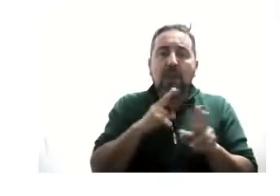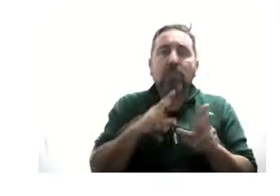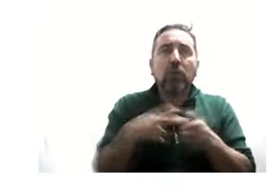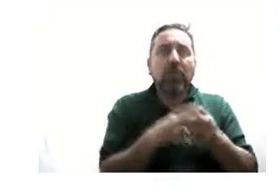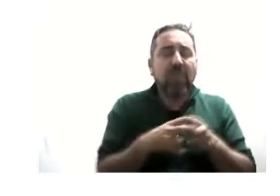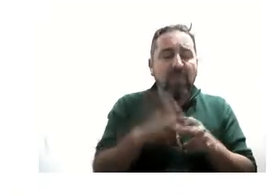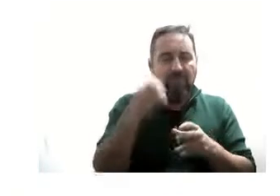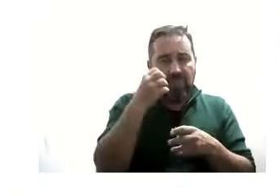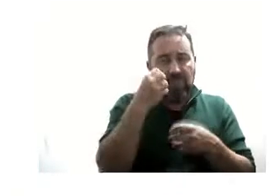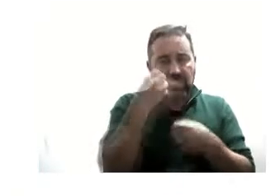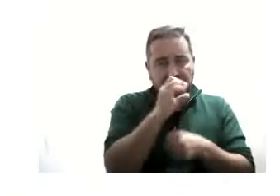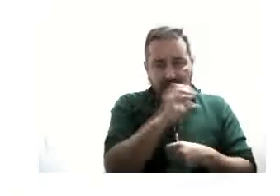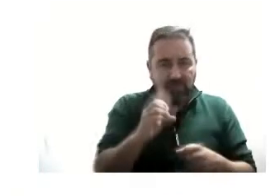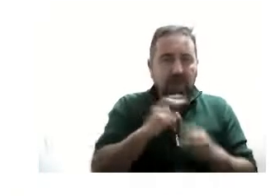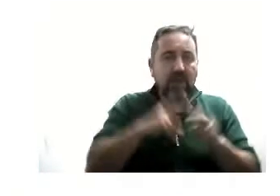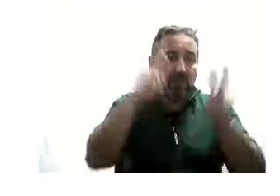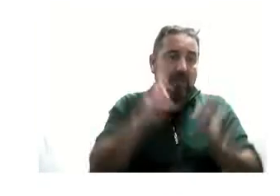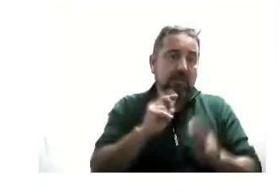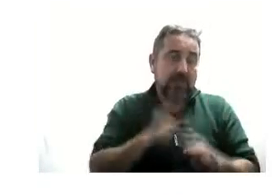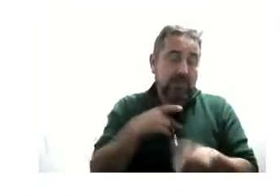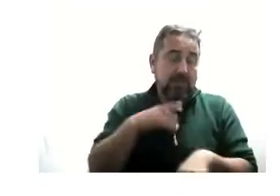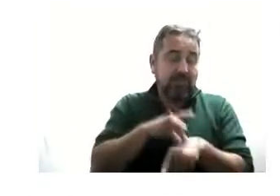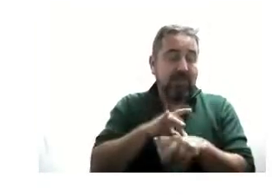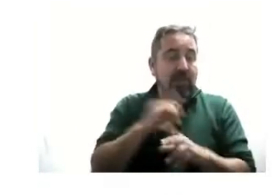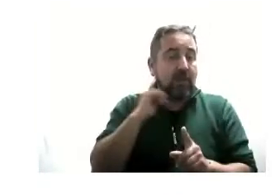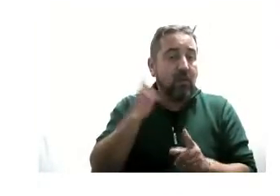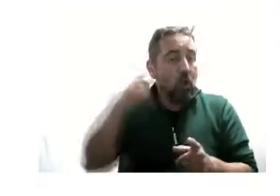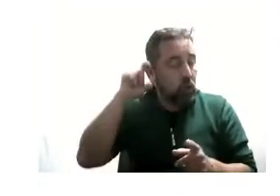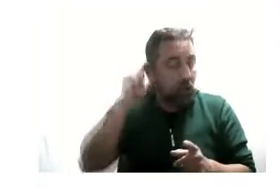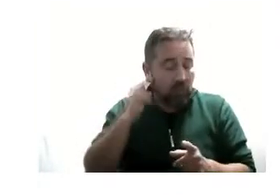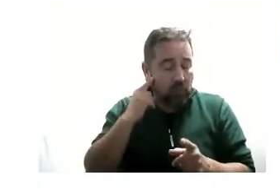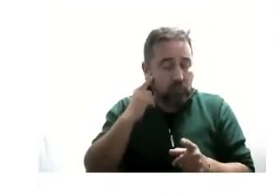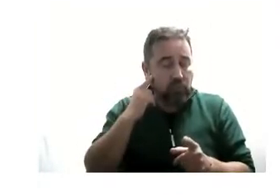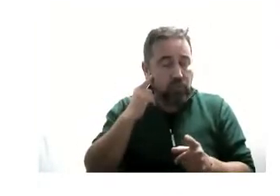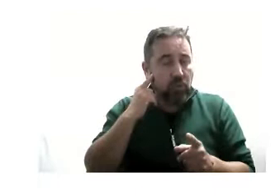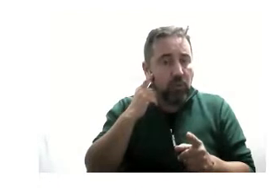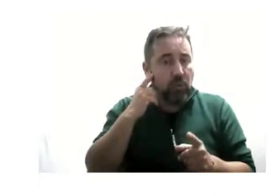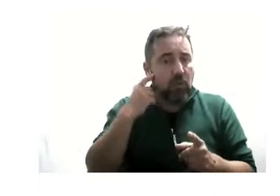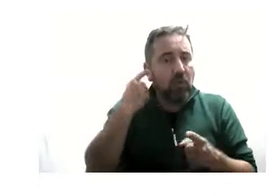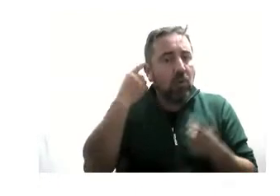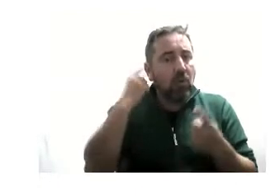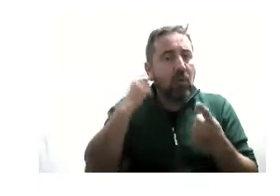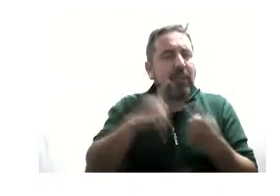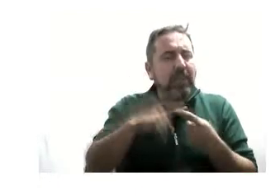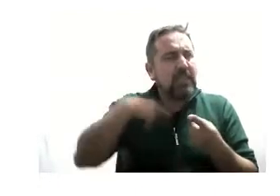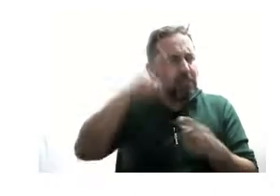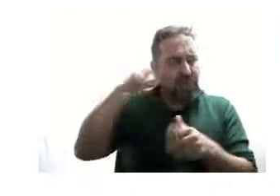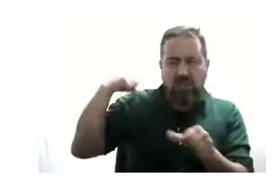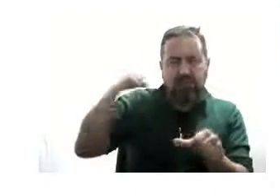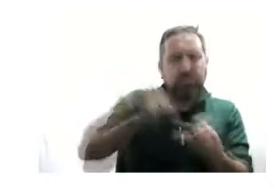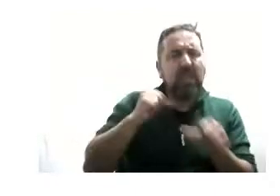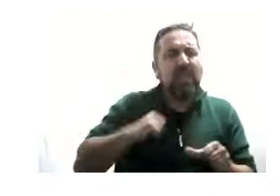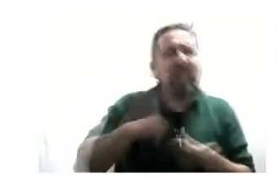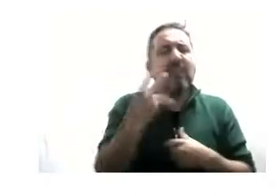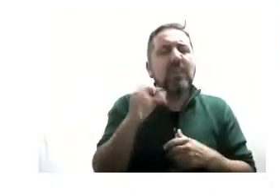Científica de Otorrinos y tiene una experiencia clínica de más de 20 años en relación